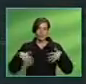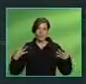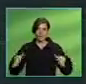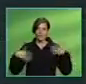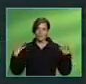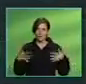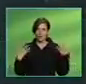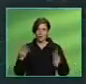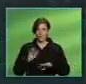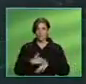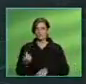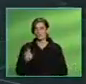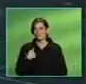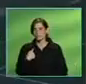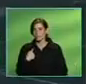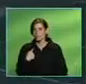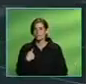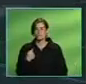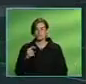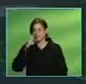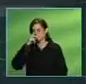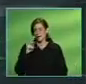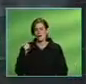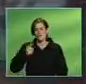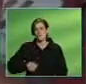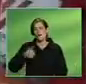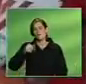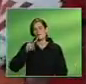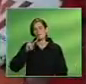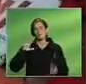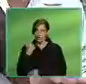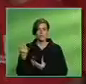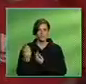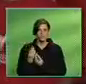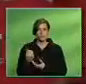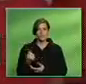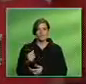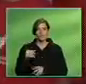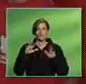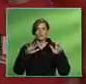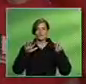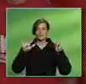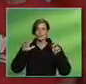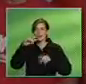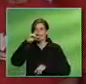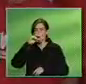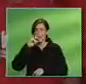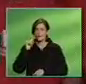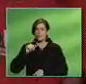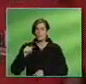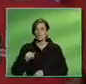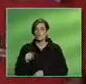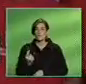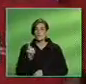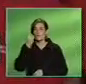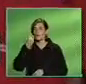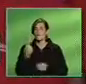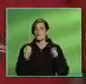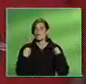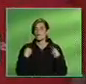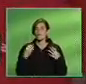que estuve muchos años, más de 27 años viviendo alquilada. 26 años, ahorita es que viene a tener